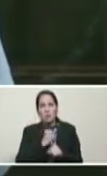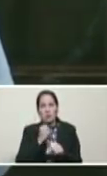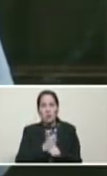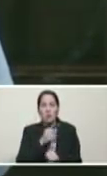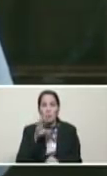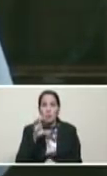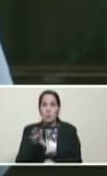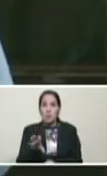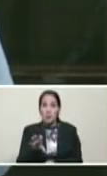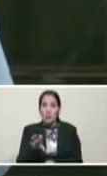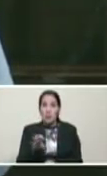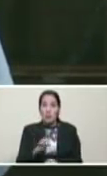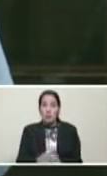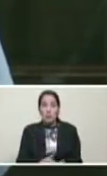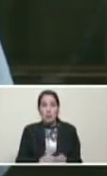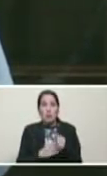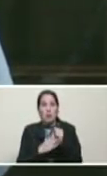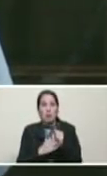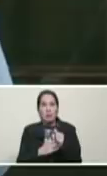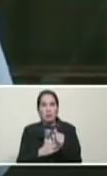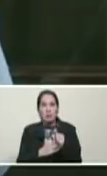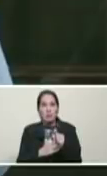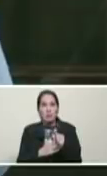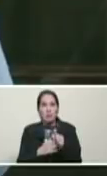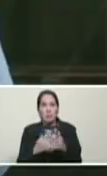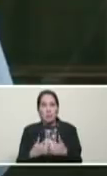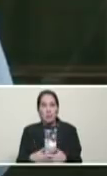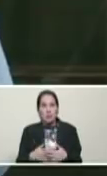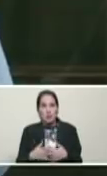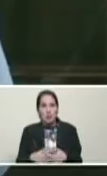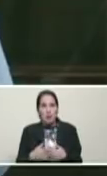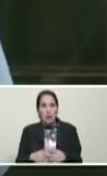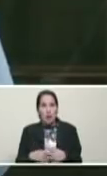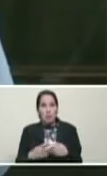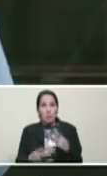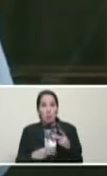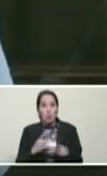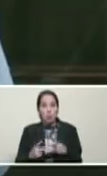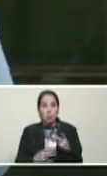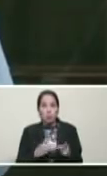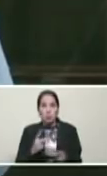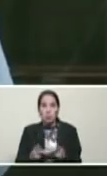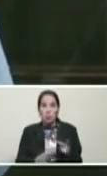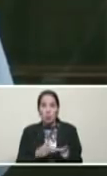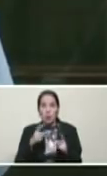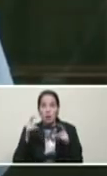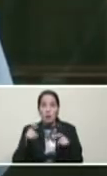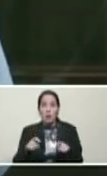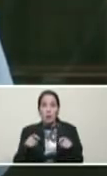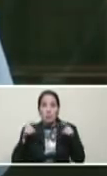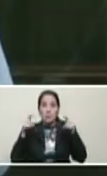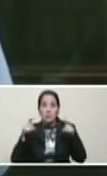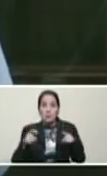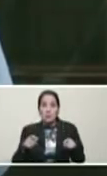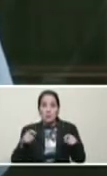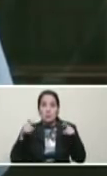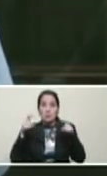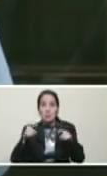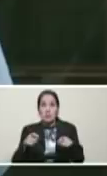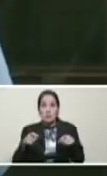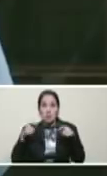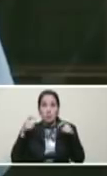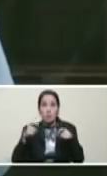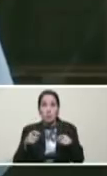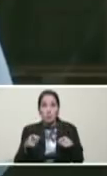siguientes y libres empresariales productores productoras campesinos hay que ser la nueva planificación